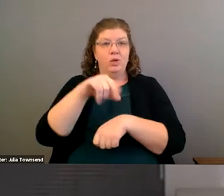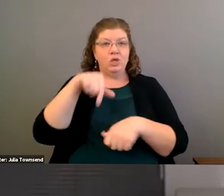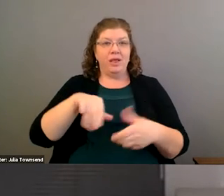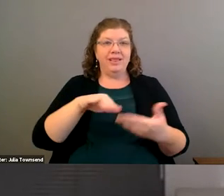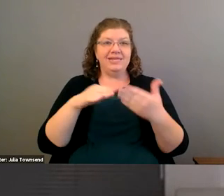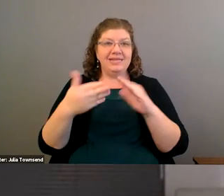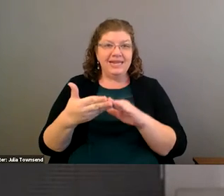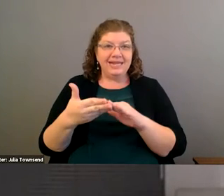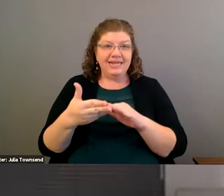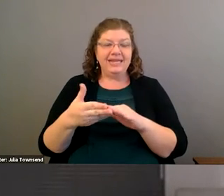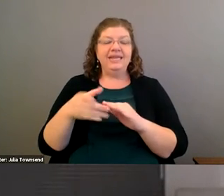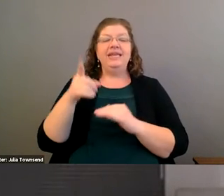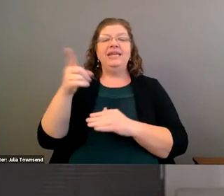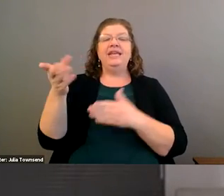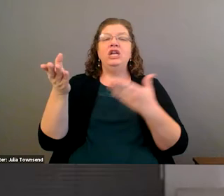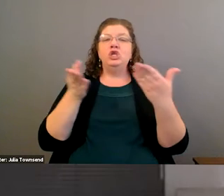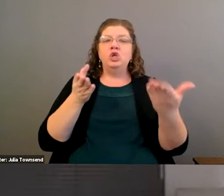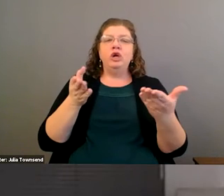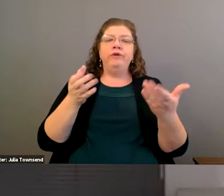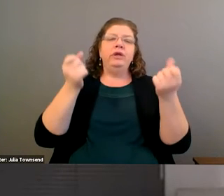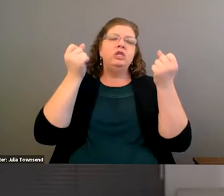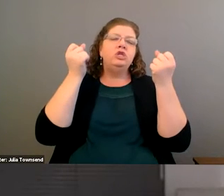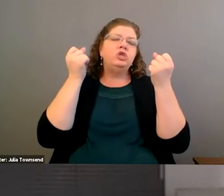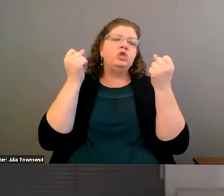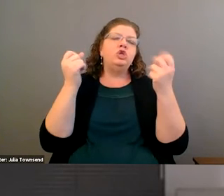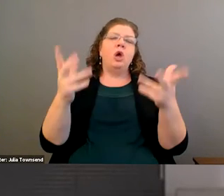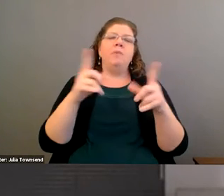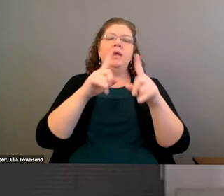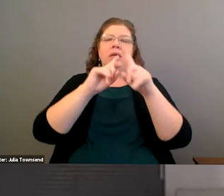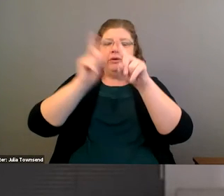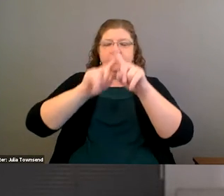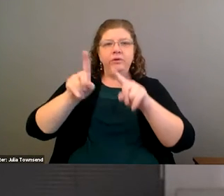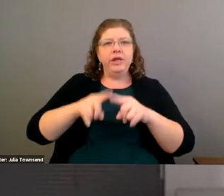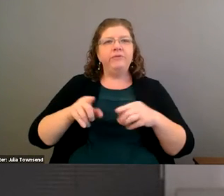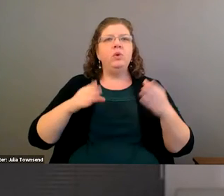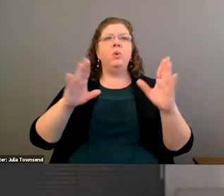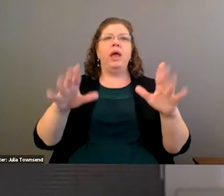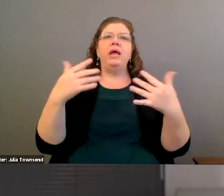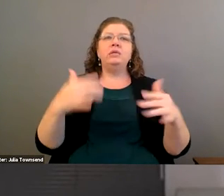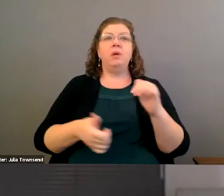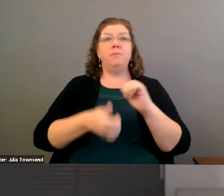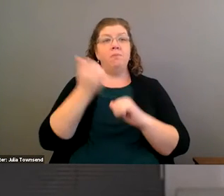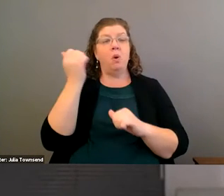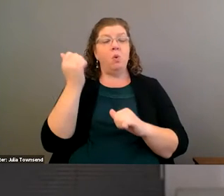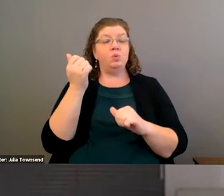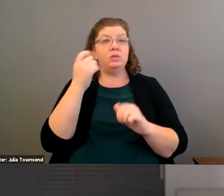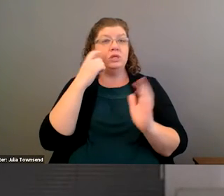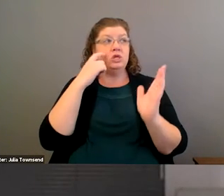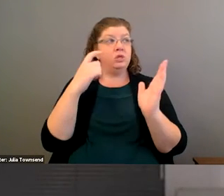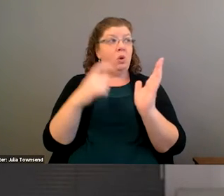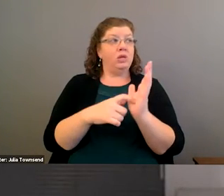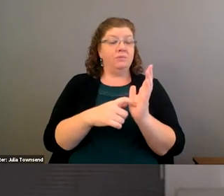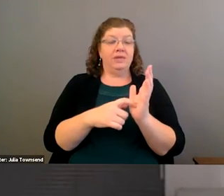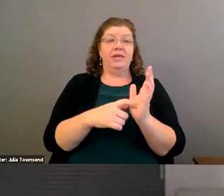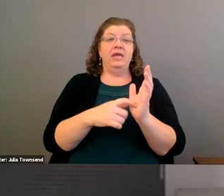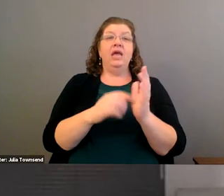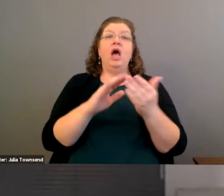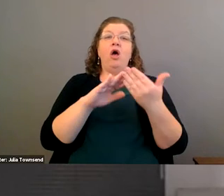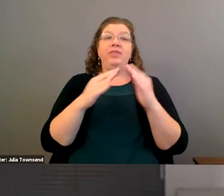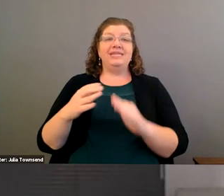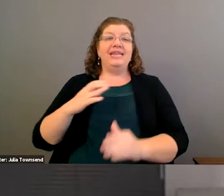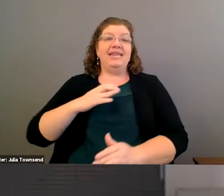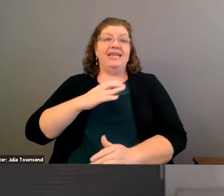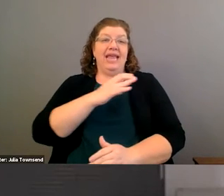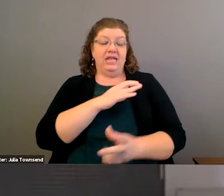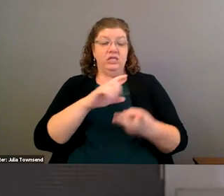gran influencia en esta ciudad. Fungió de distintas maneras, sobre